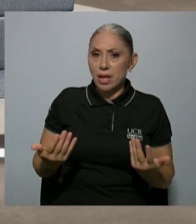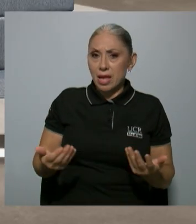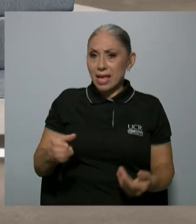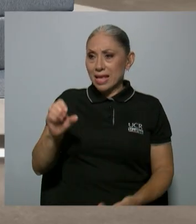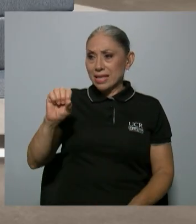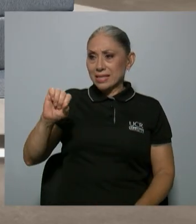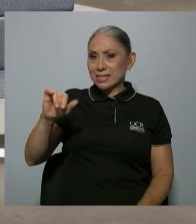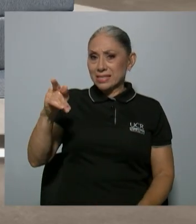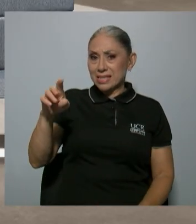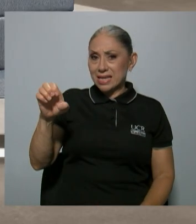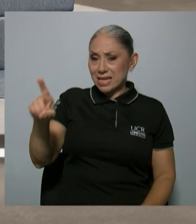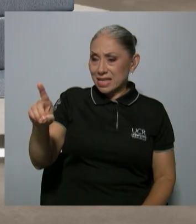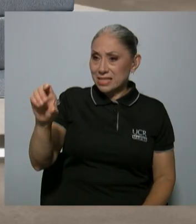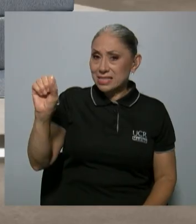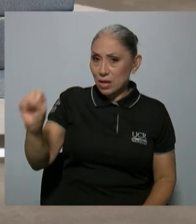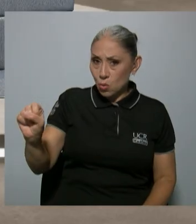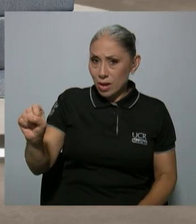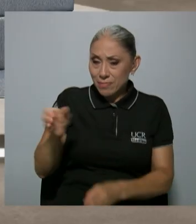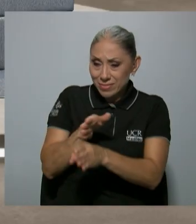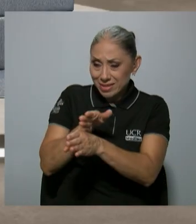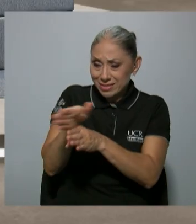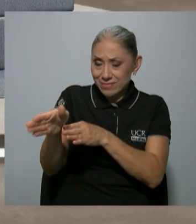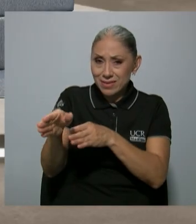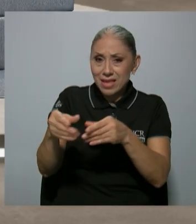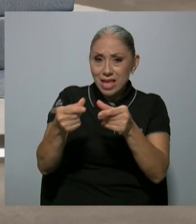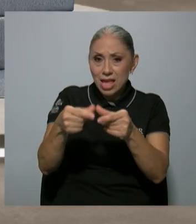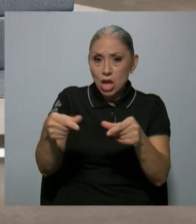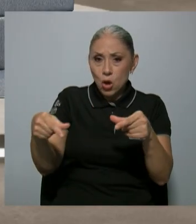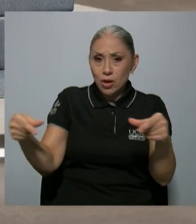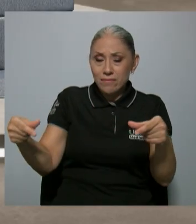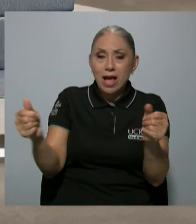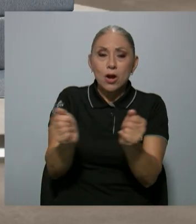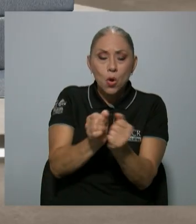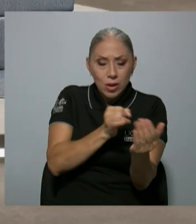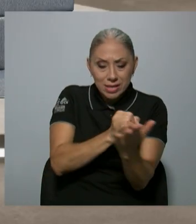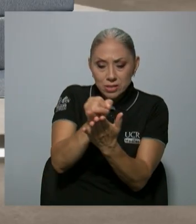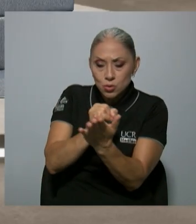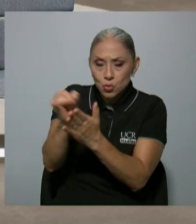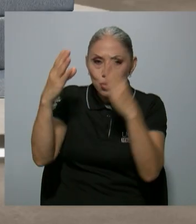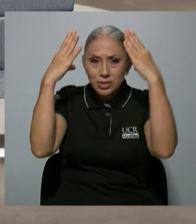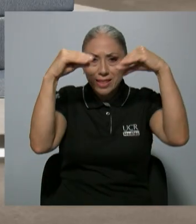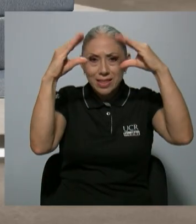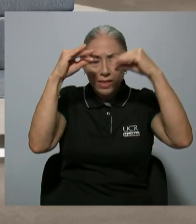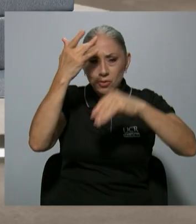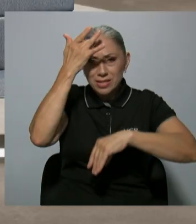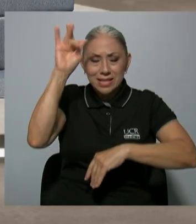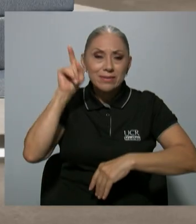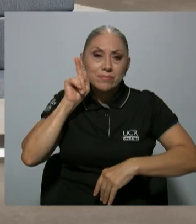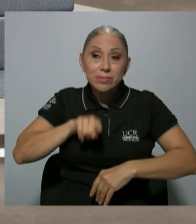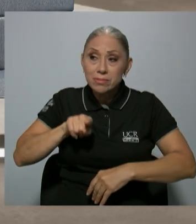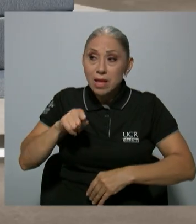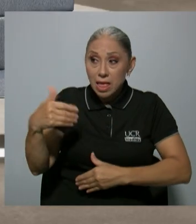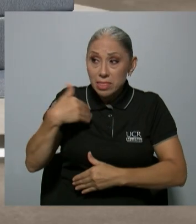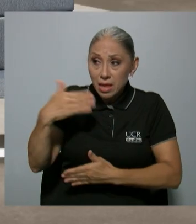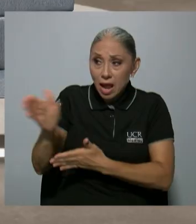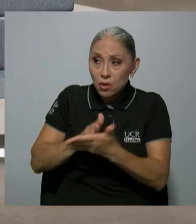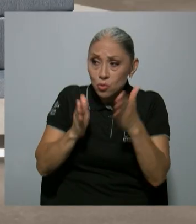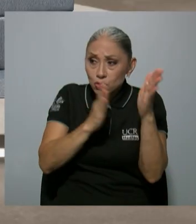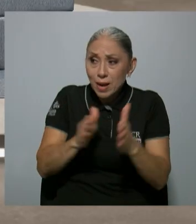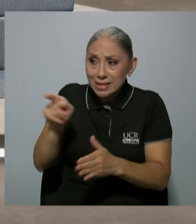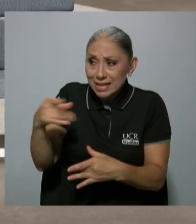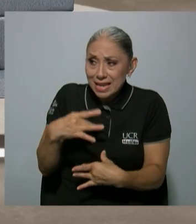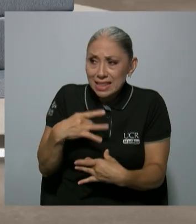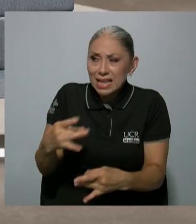Segura, quien es geógrafa y además con estudios en datos e inteligencia artificial, ¿tiene algunos planes que le interesan? ¿Cuáles son esos